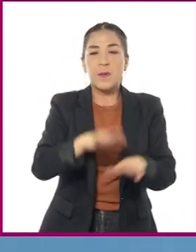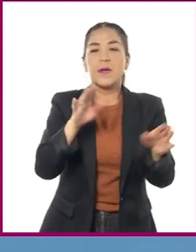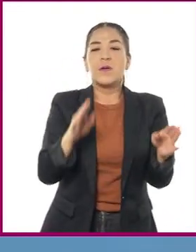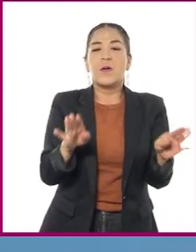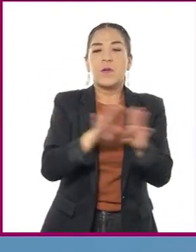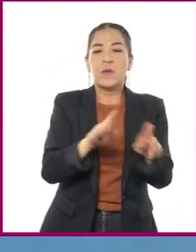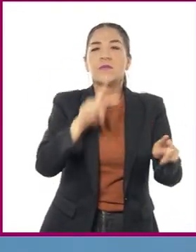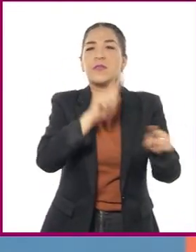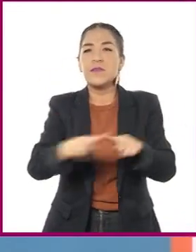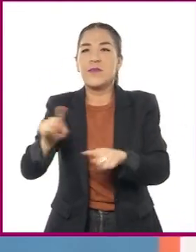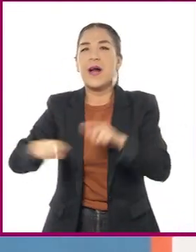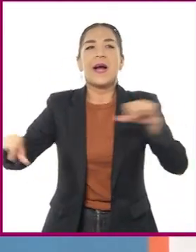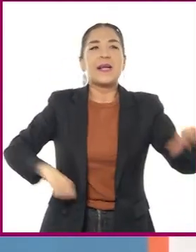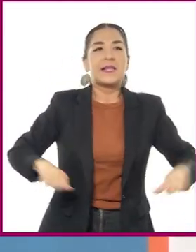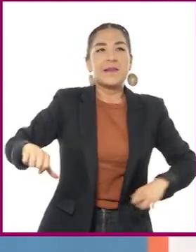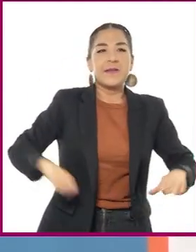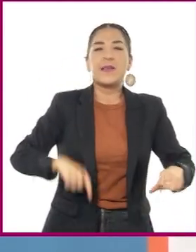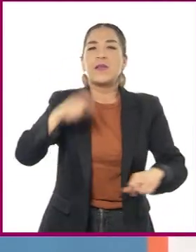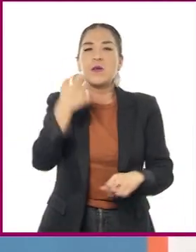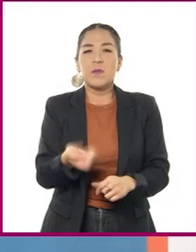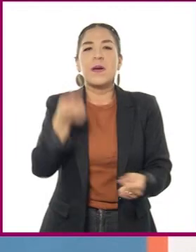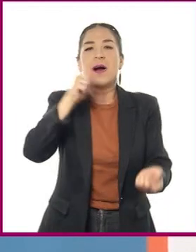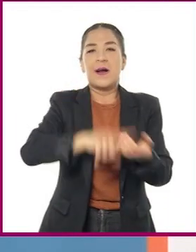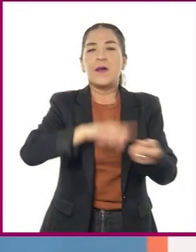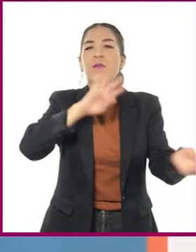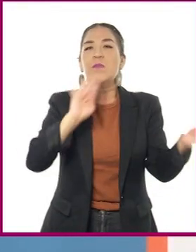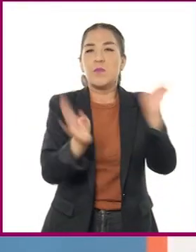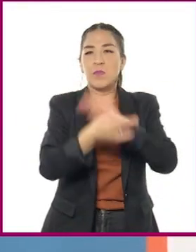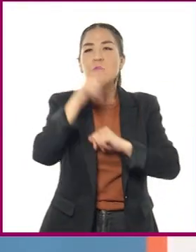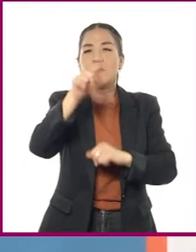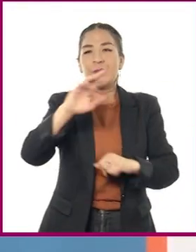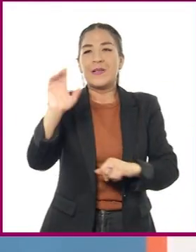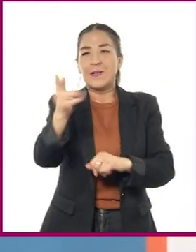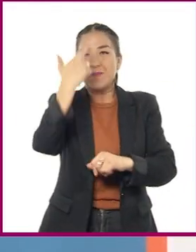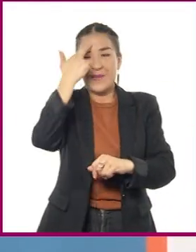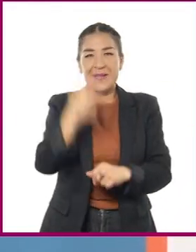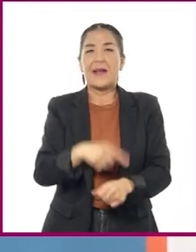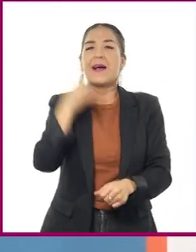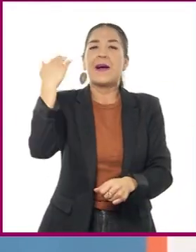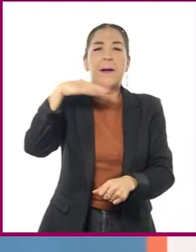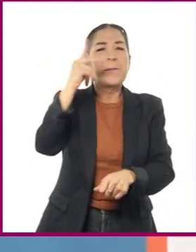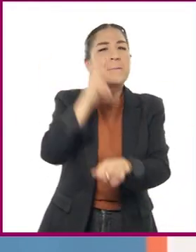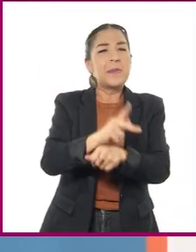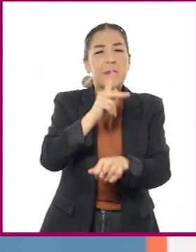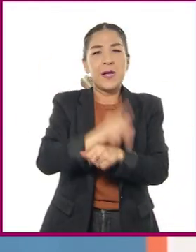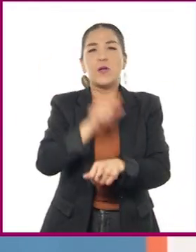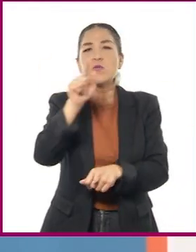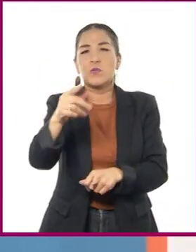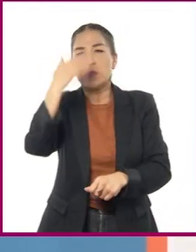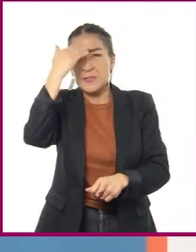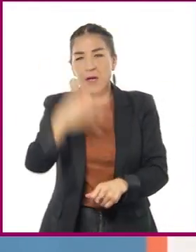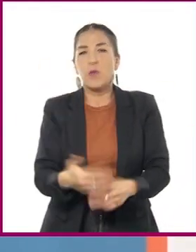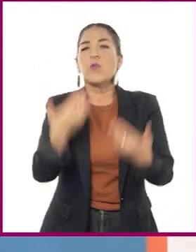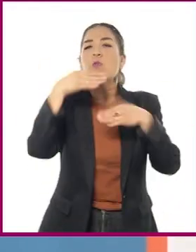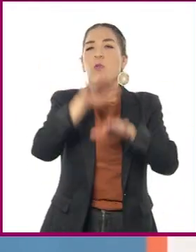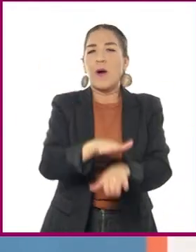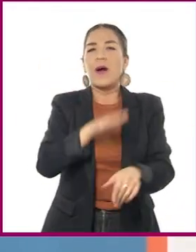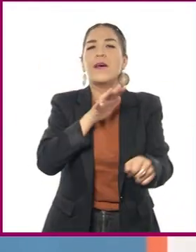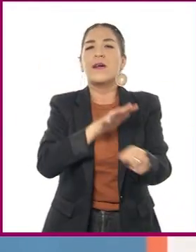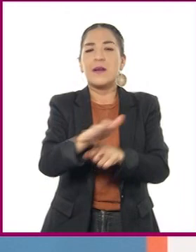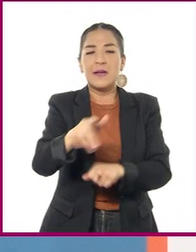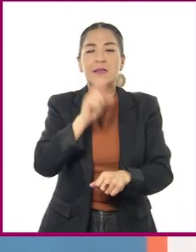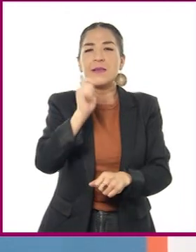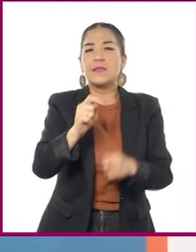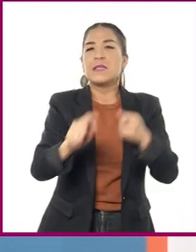las actividades económicas en el mundo. Como recordarán, en primaria conocieron acerca de cuáles son las